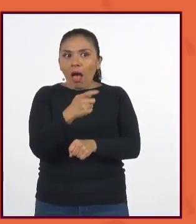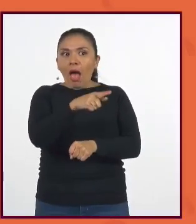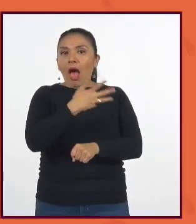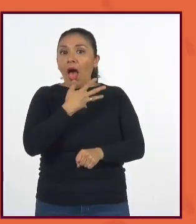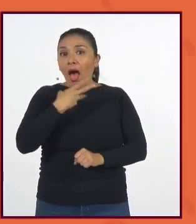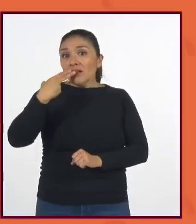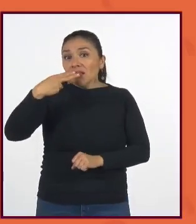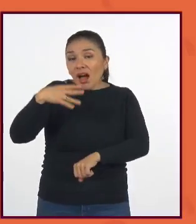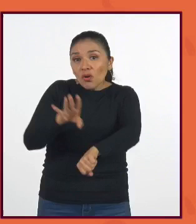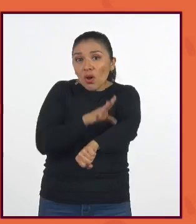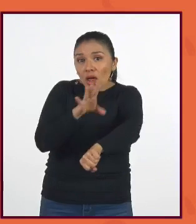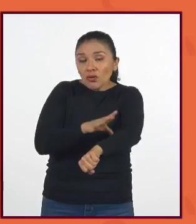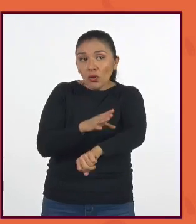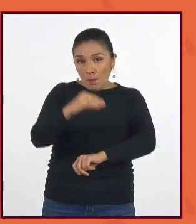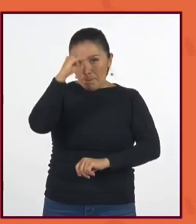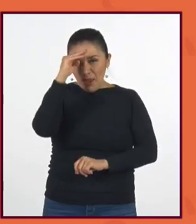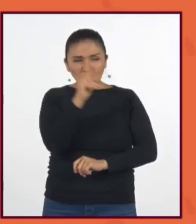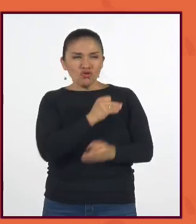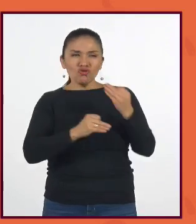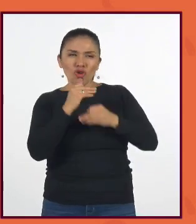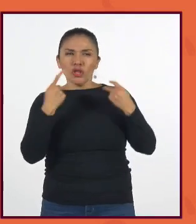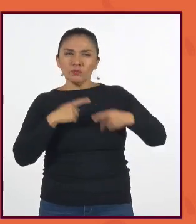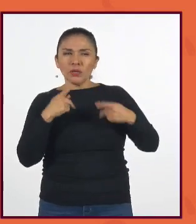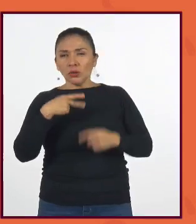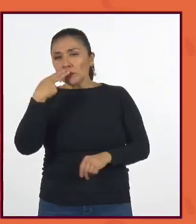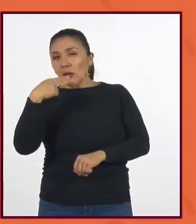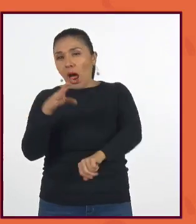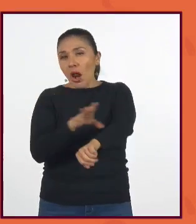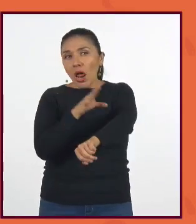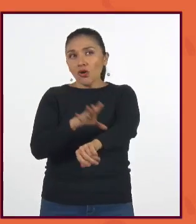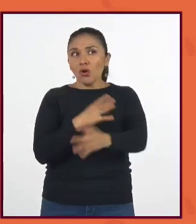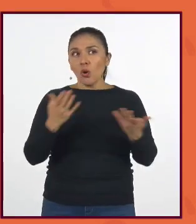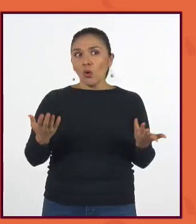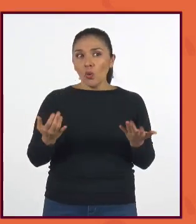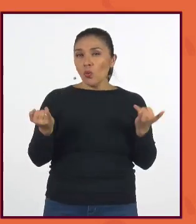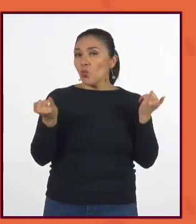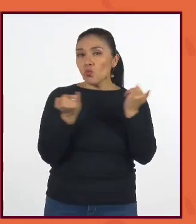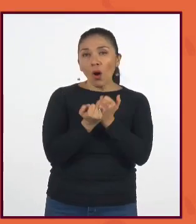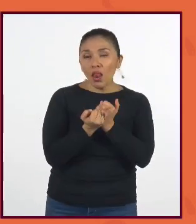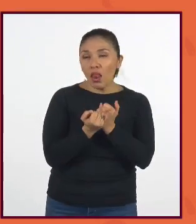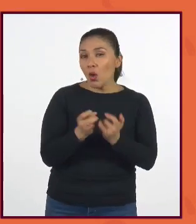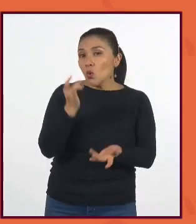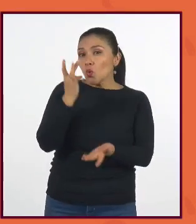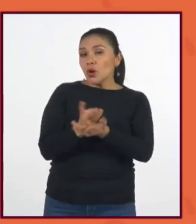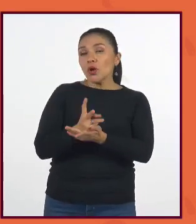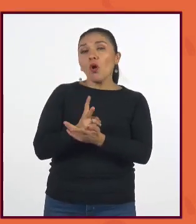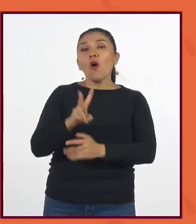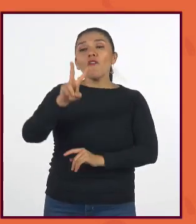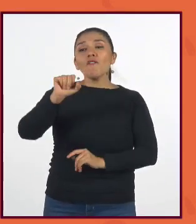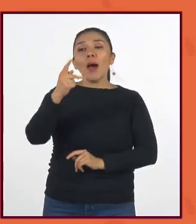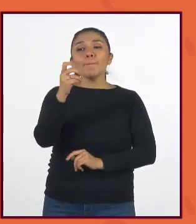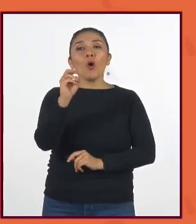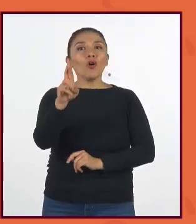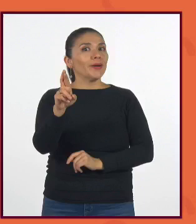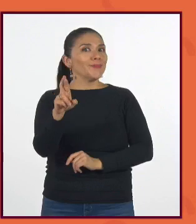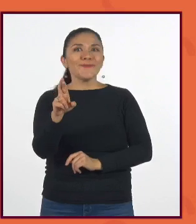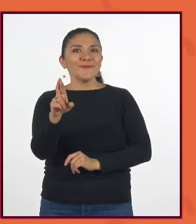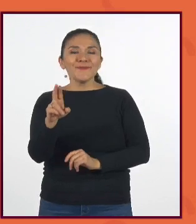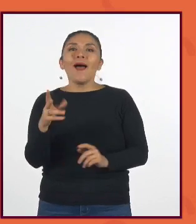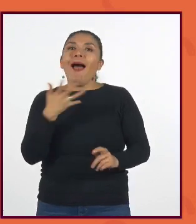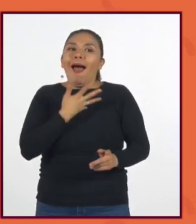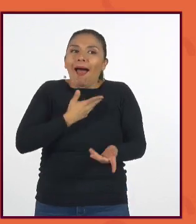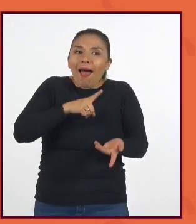todos están vapeando de cierta manera solo vapor. O sea, muchos están